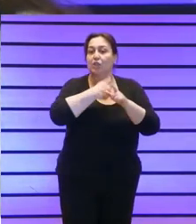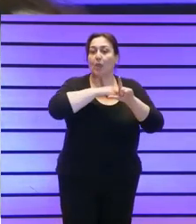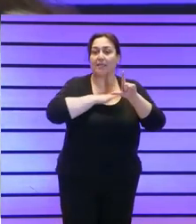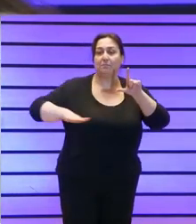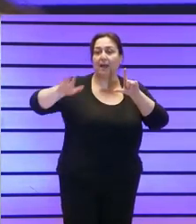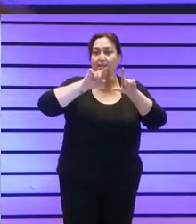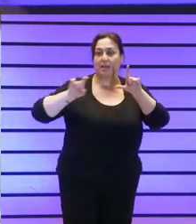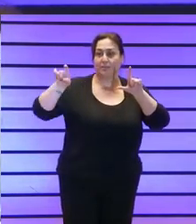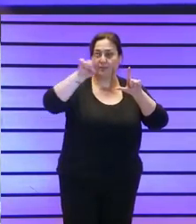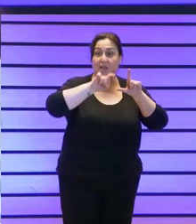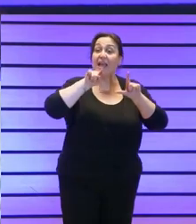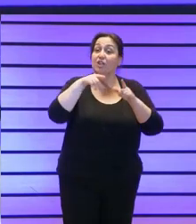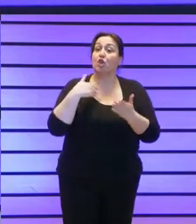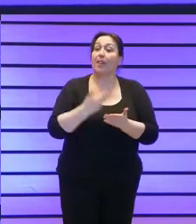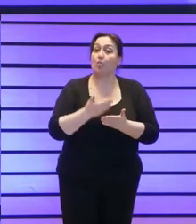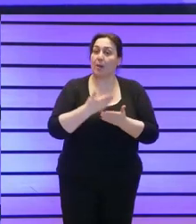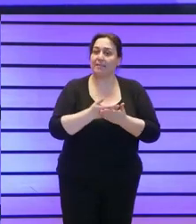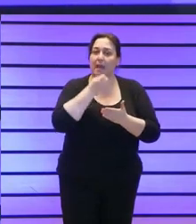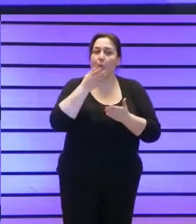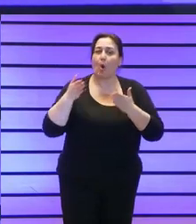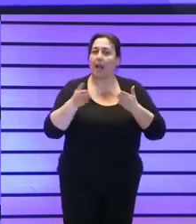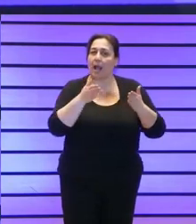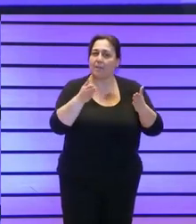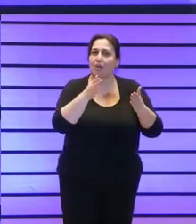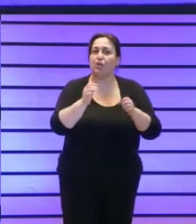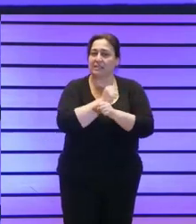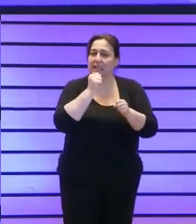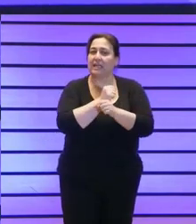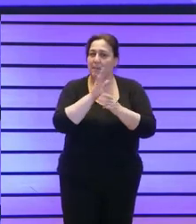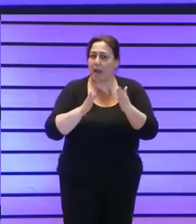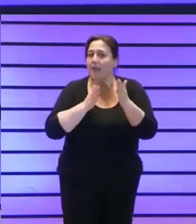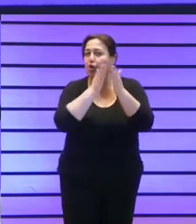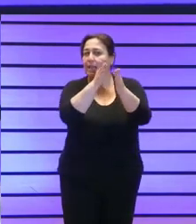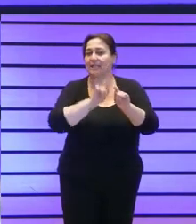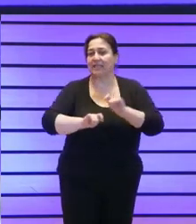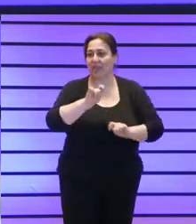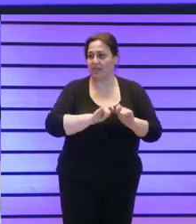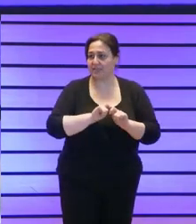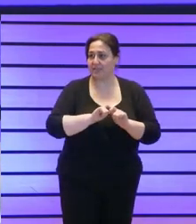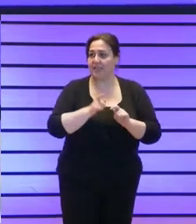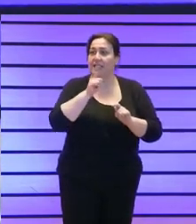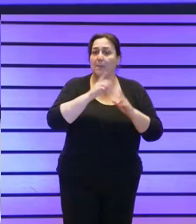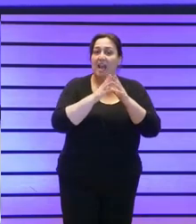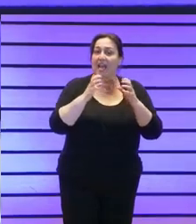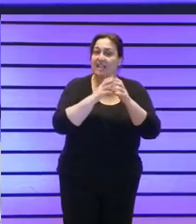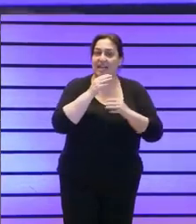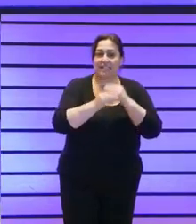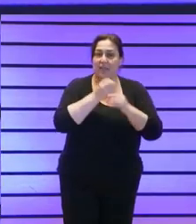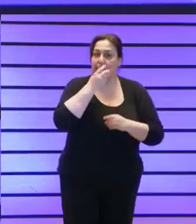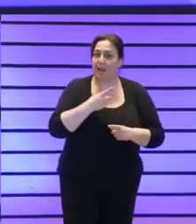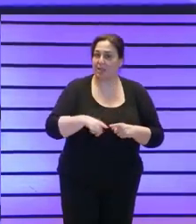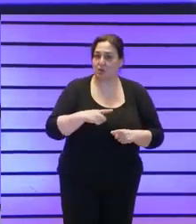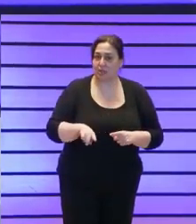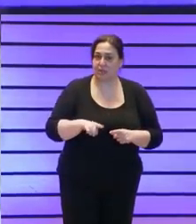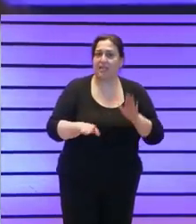Esto demuestra el buen rumbo hacia el que se dirigen las entidades y las ganas de hacer bien las cosas